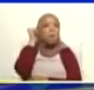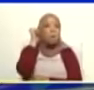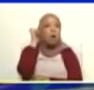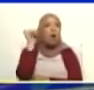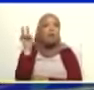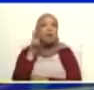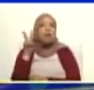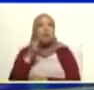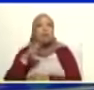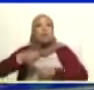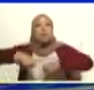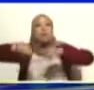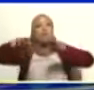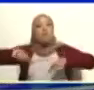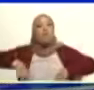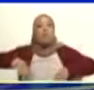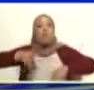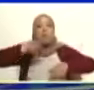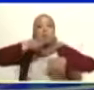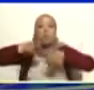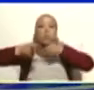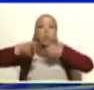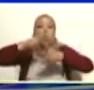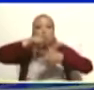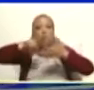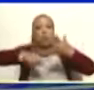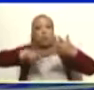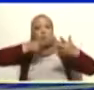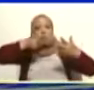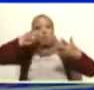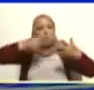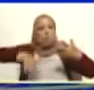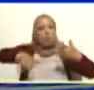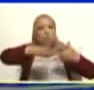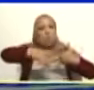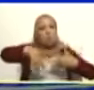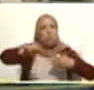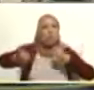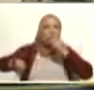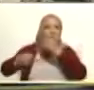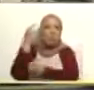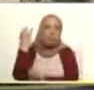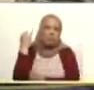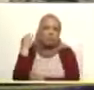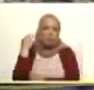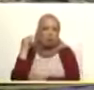hay que suspender el referéndum y que no hay que consultar al pueblo. ¿Cómo se llama eso?